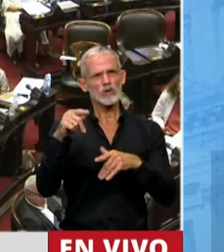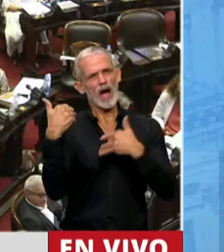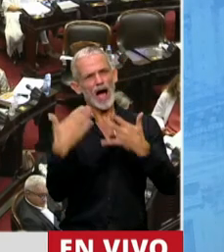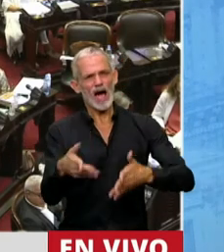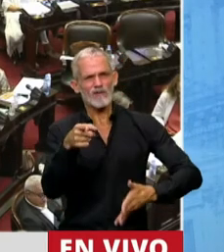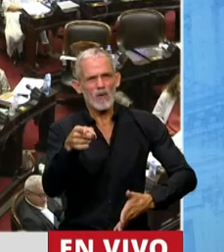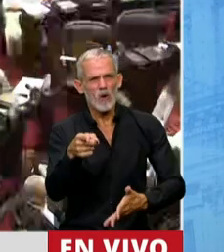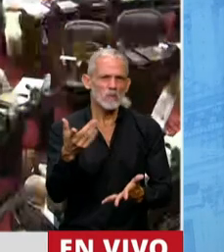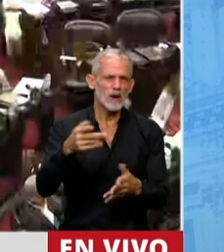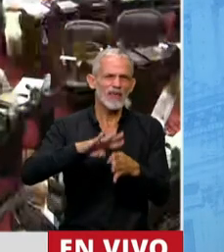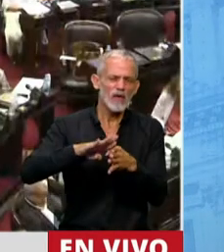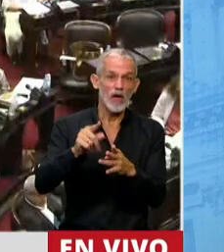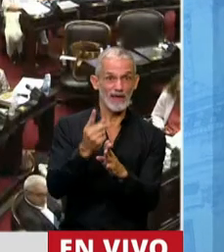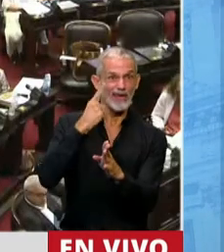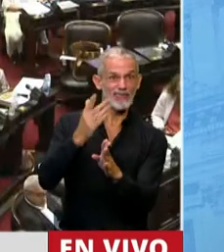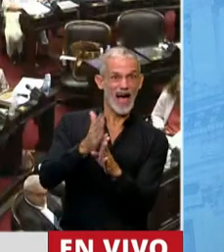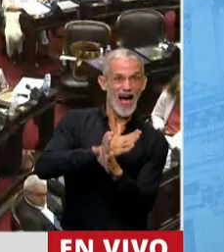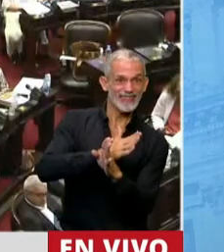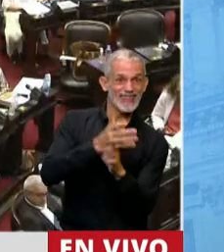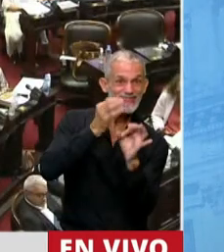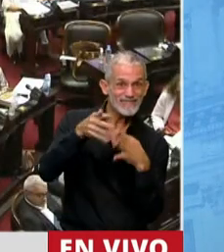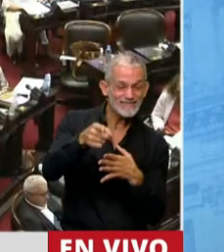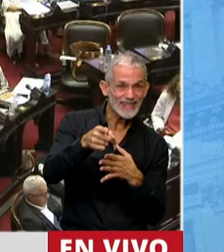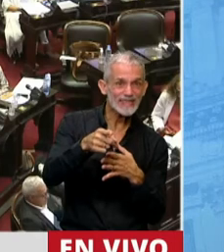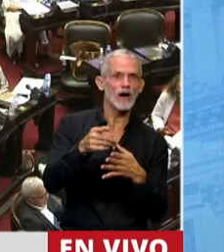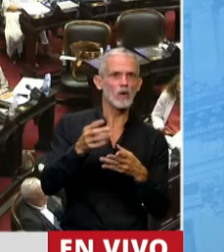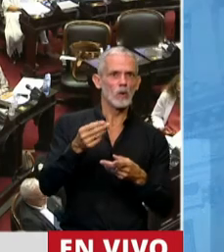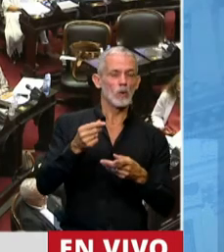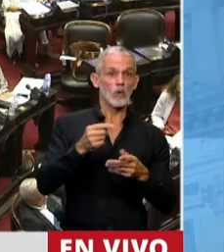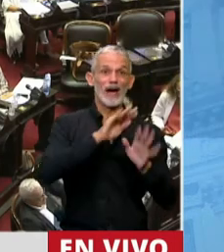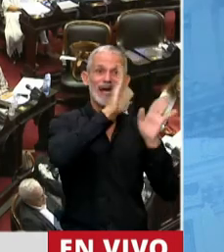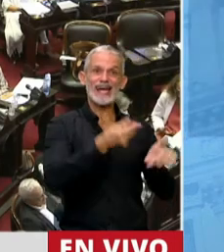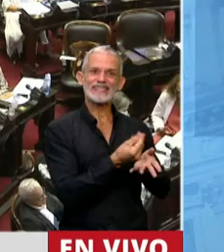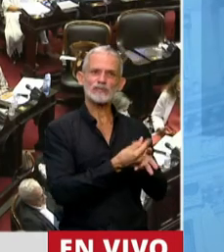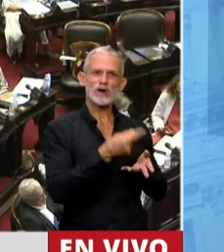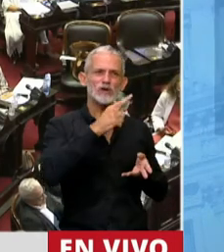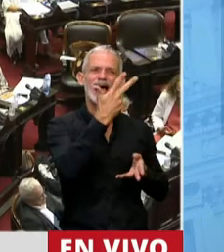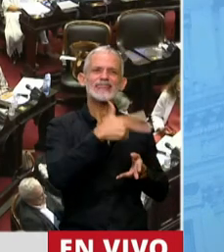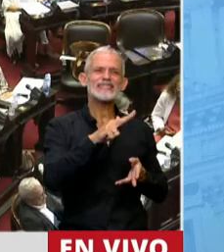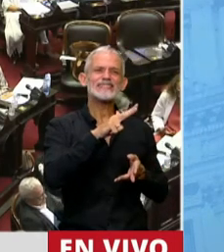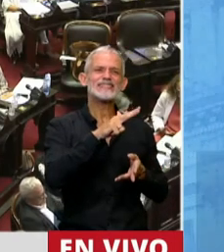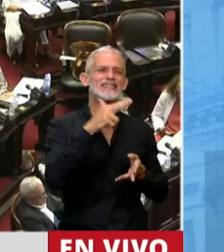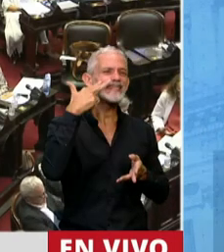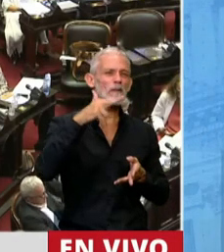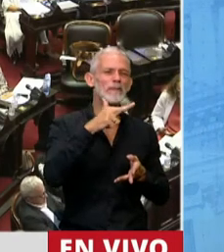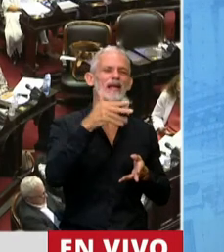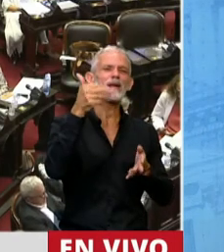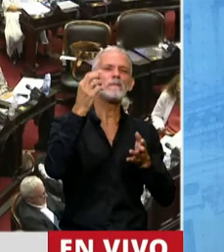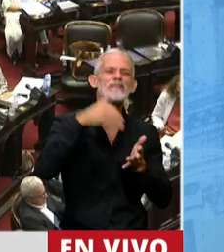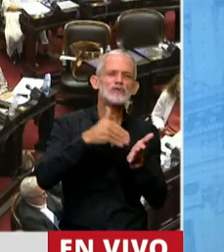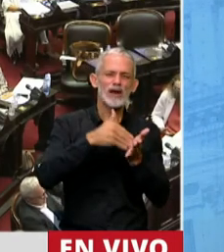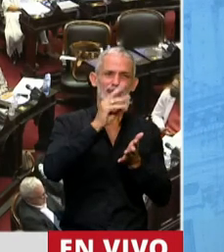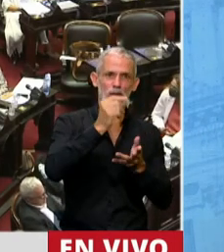especial y que días antes de esa operatoria se le giraron desde el Tesoro 3.143 millones de